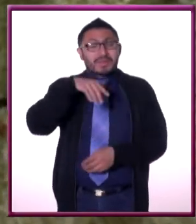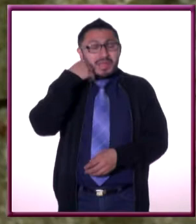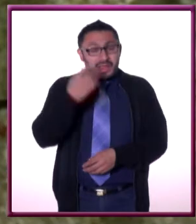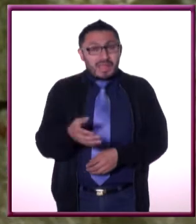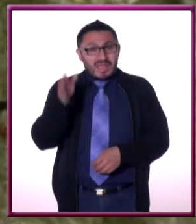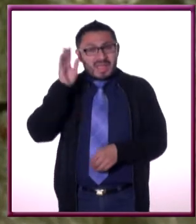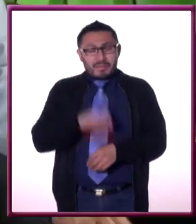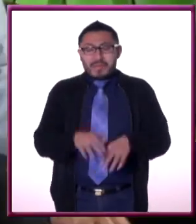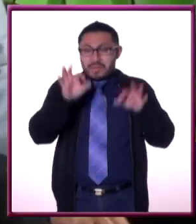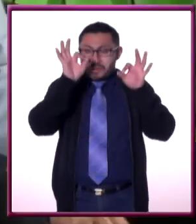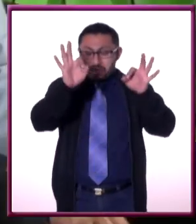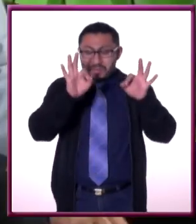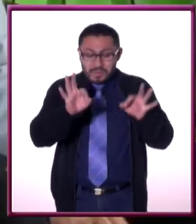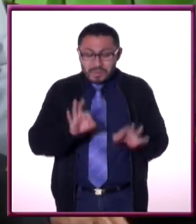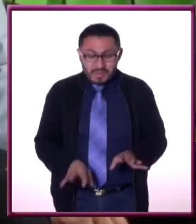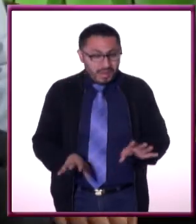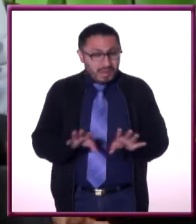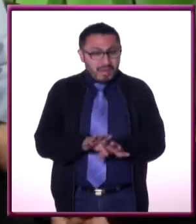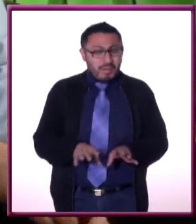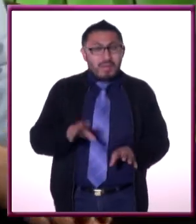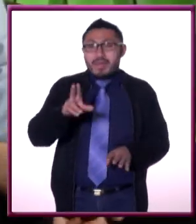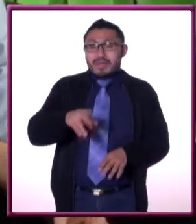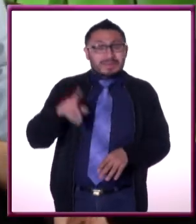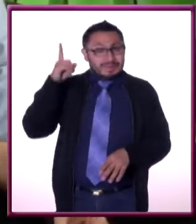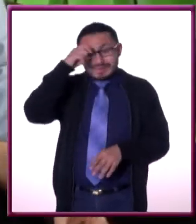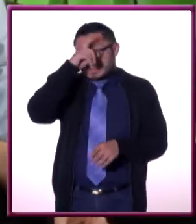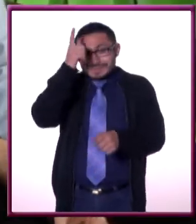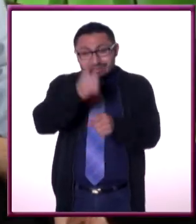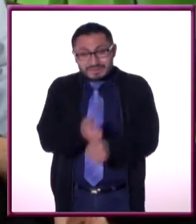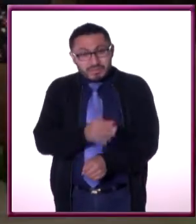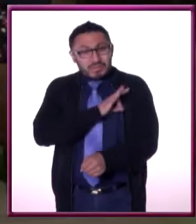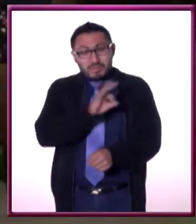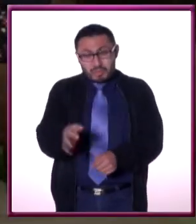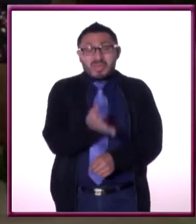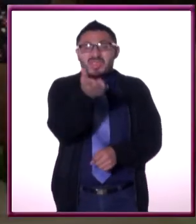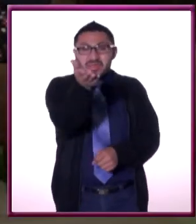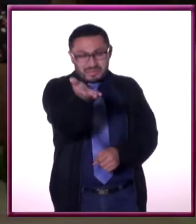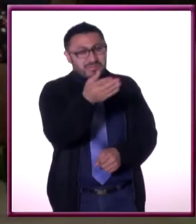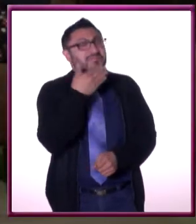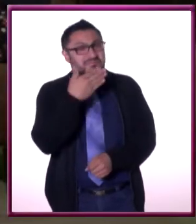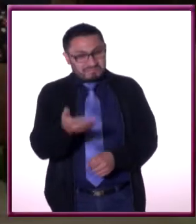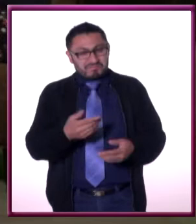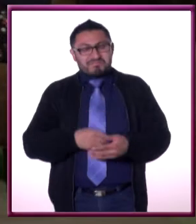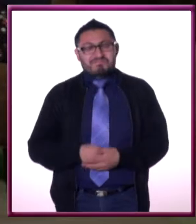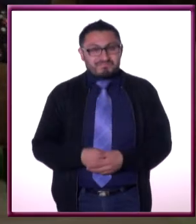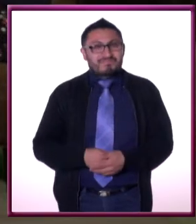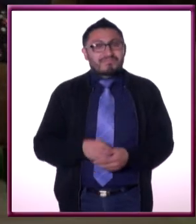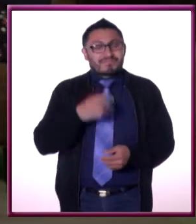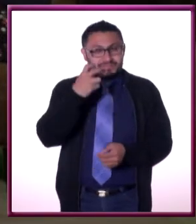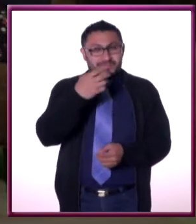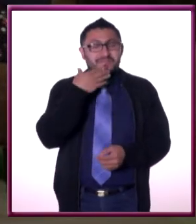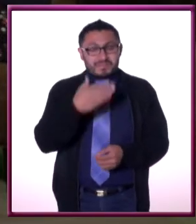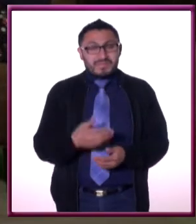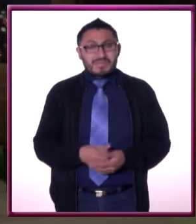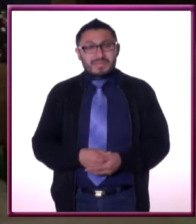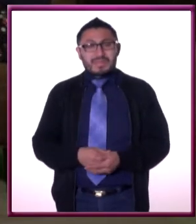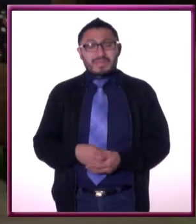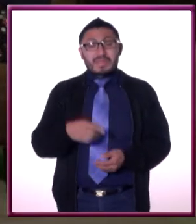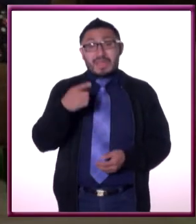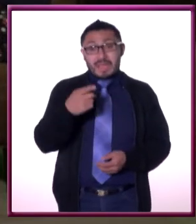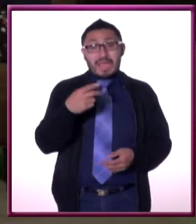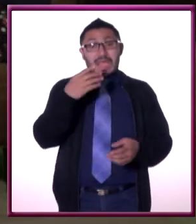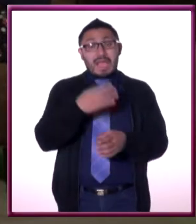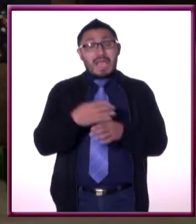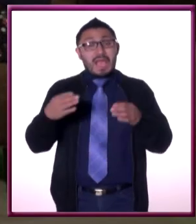algunos de estos más especiales o que ya no se consiguen tan fácil, podemos solicitarlos, ¿no? Y pasa. Y son productos